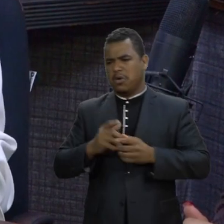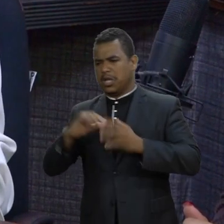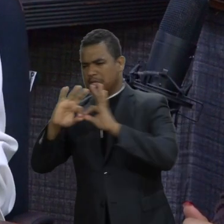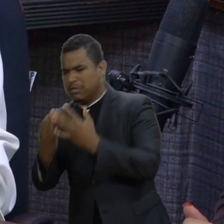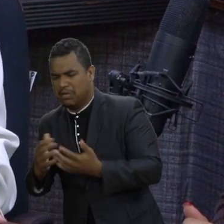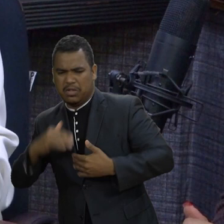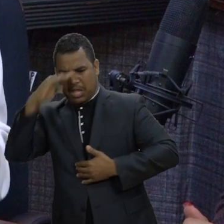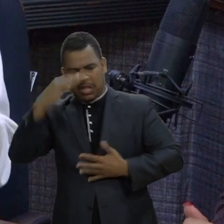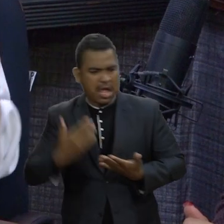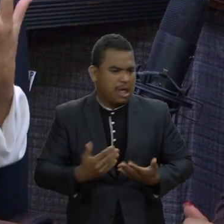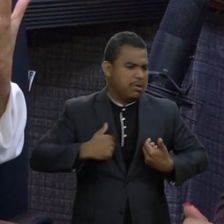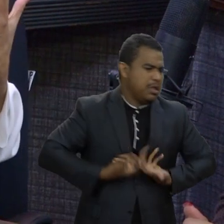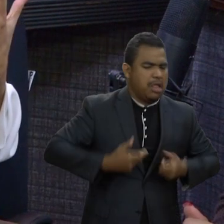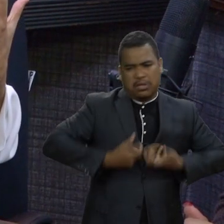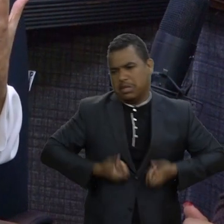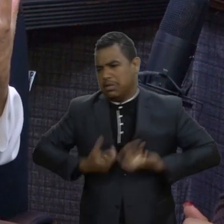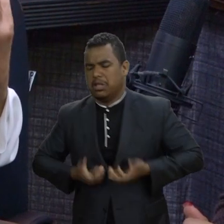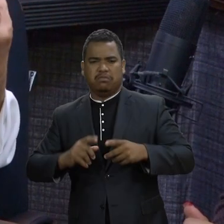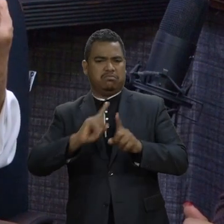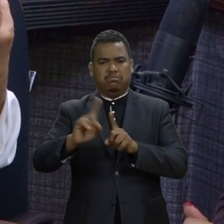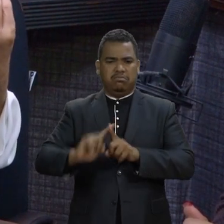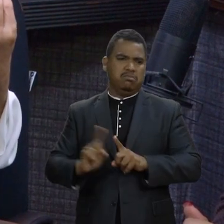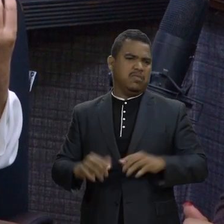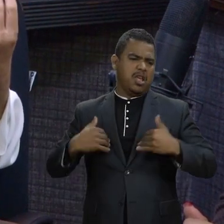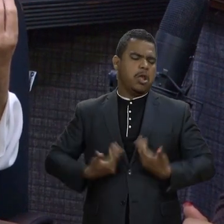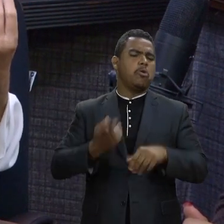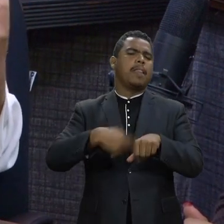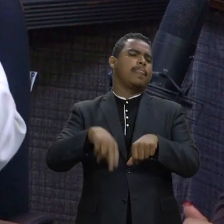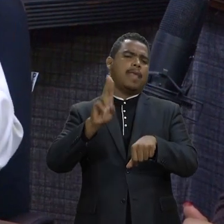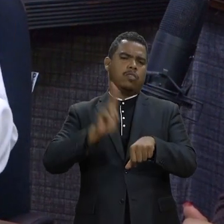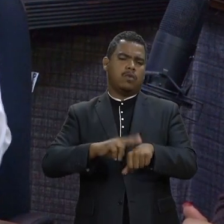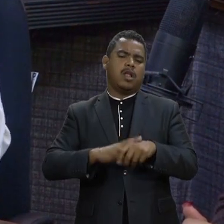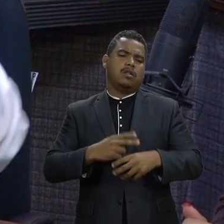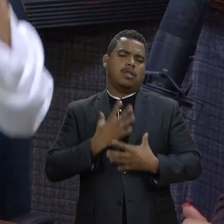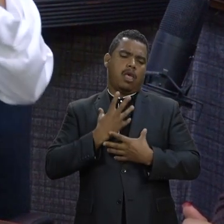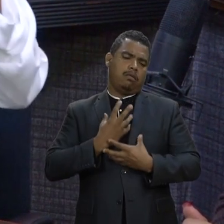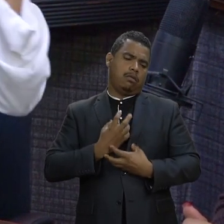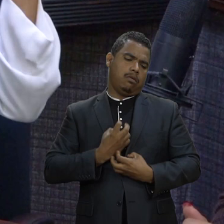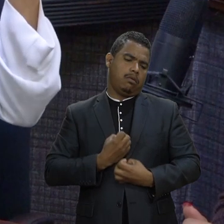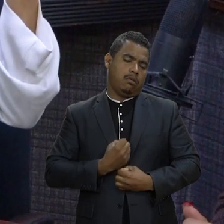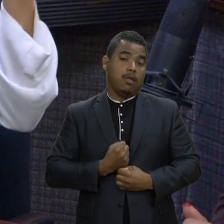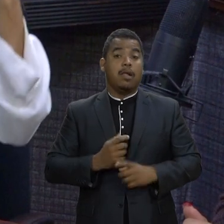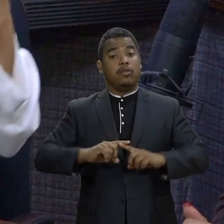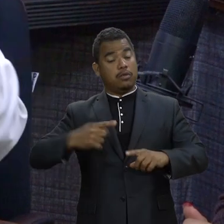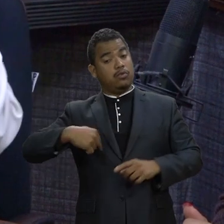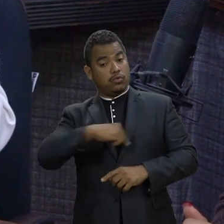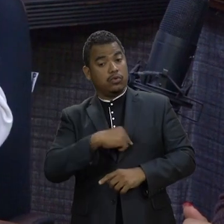el programa, la gente no percibía muy bien esto de la corrupción porque es algo intangible, algo que tú no puedes